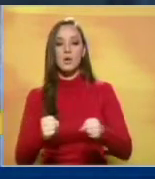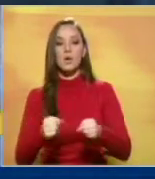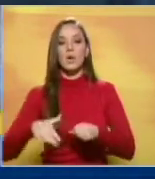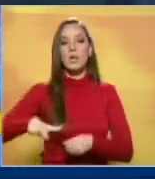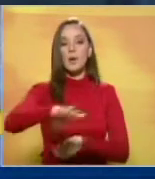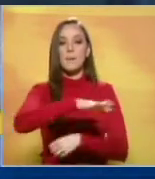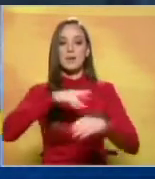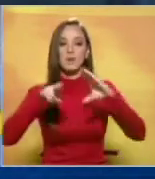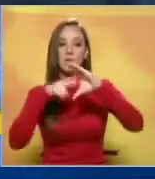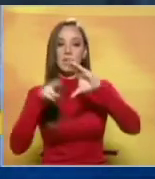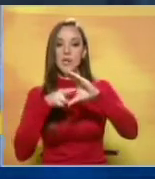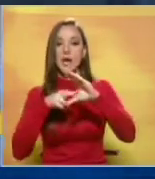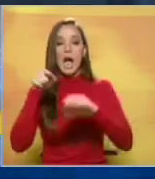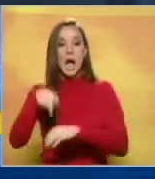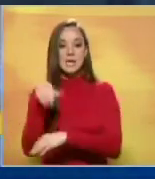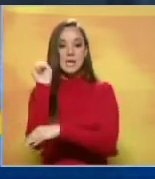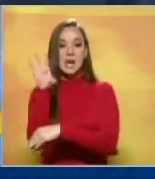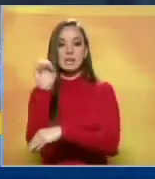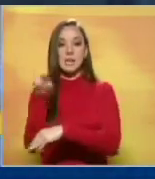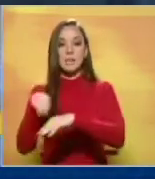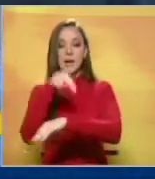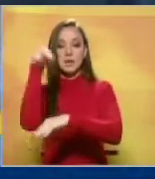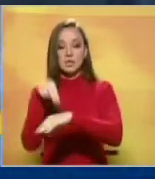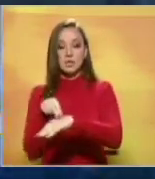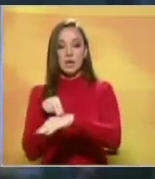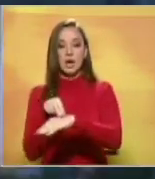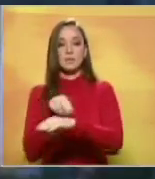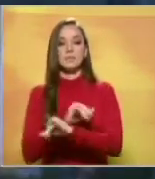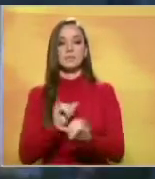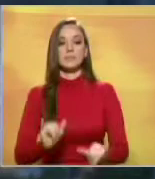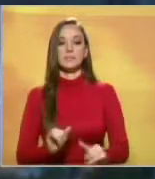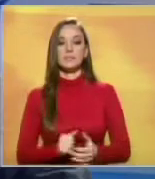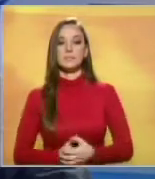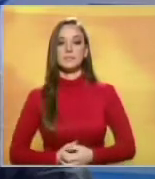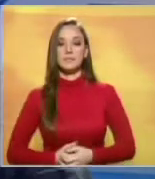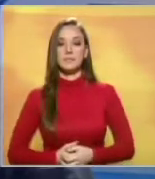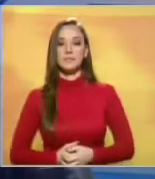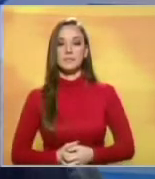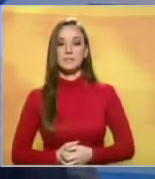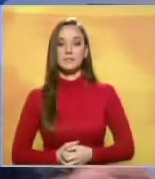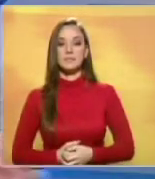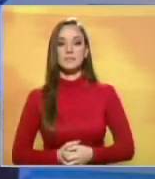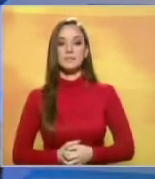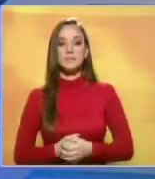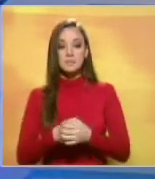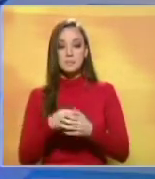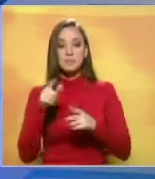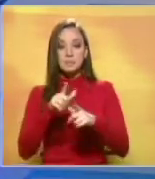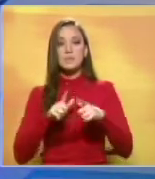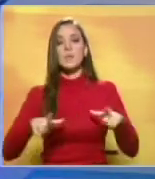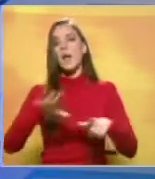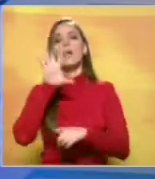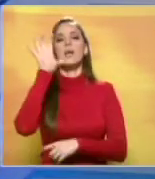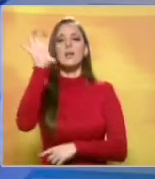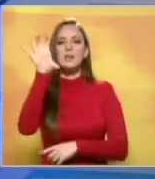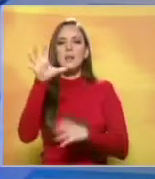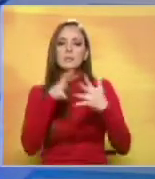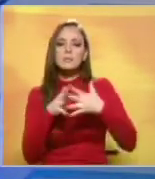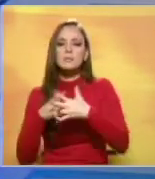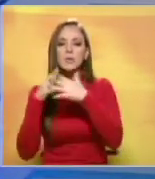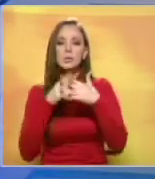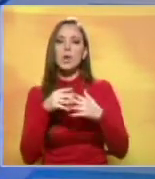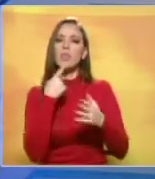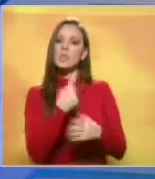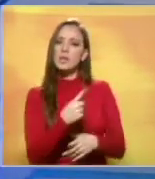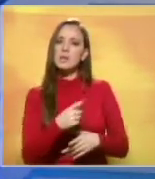espacios recreativos desde la asamblea nacional el glande hernández noticiero venevisión el departamento de estado de los eeuu reiteró que